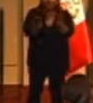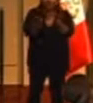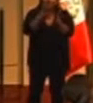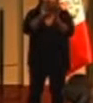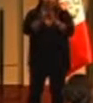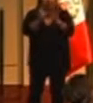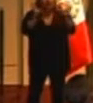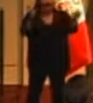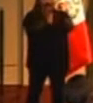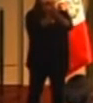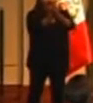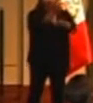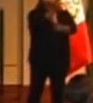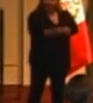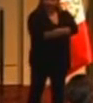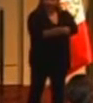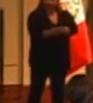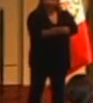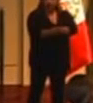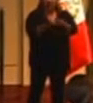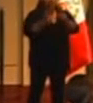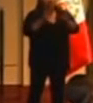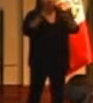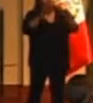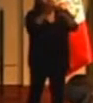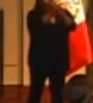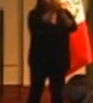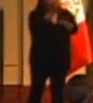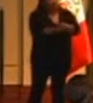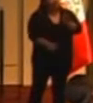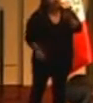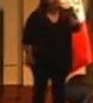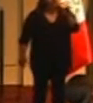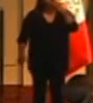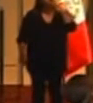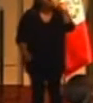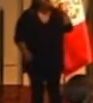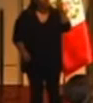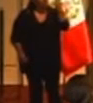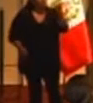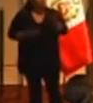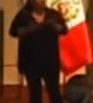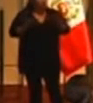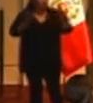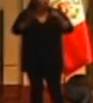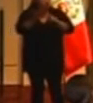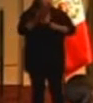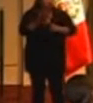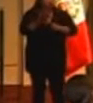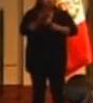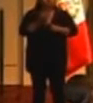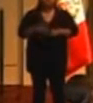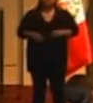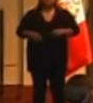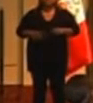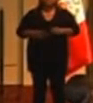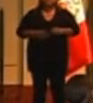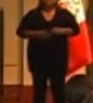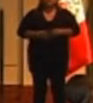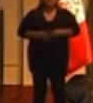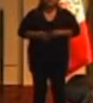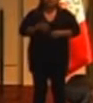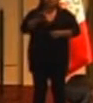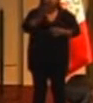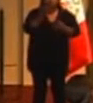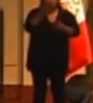interviene a una persona. Se interviene una persona y ahí pueden haber dos posibilidades. También de esas